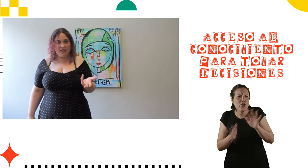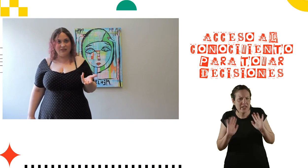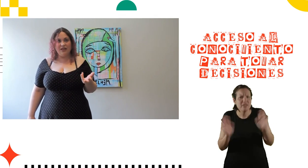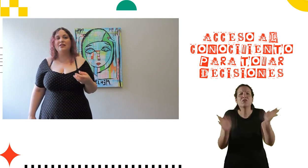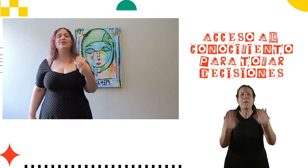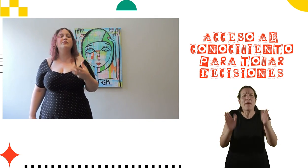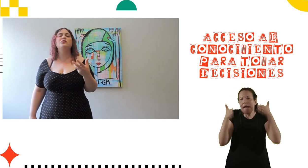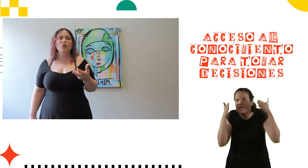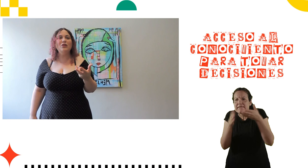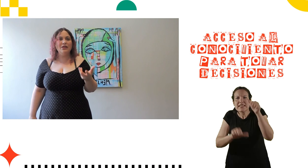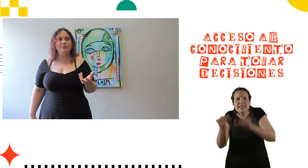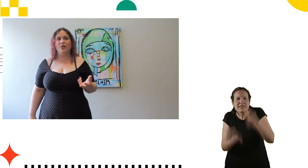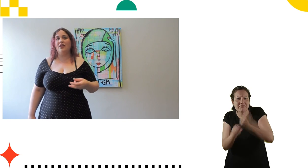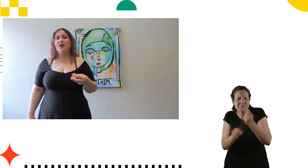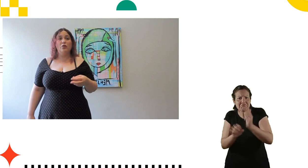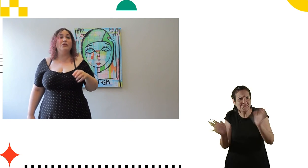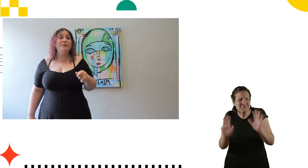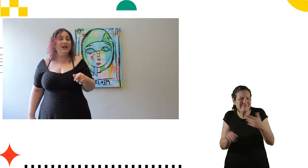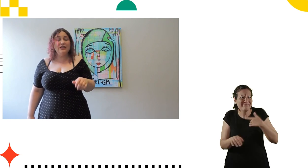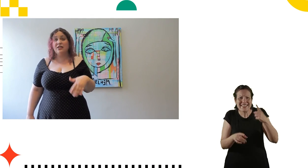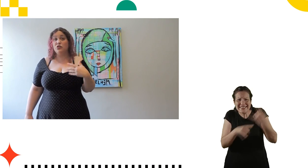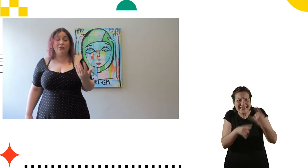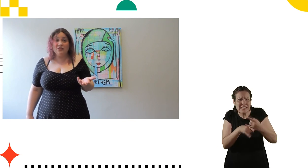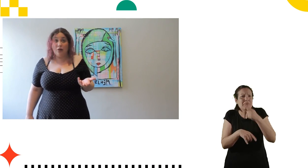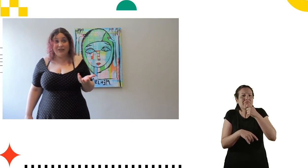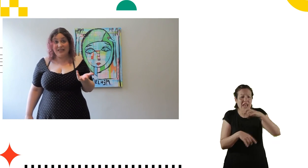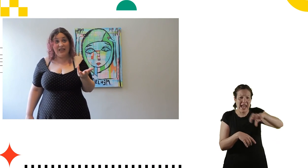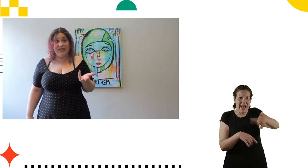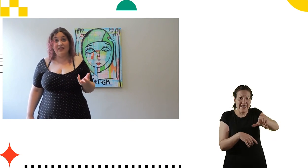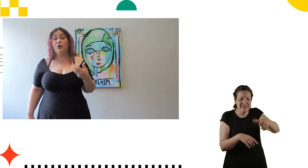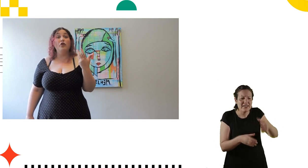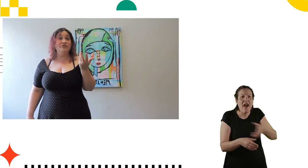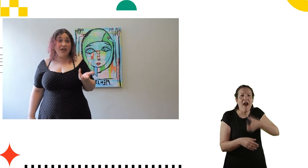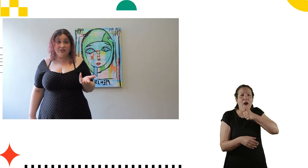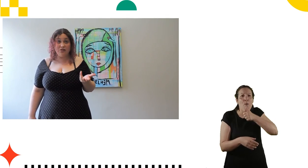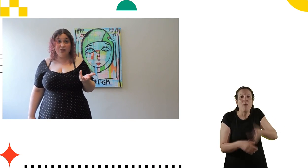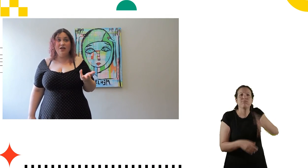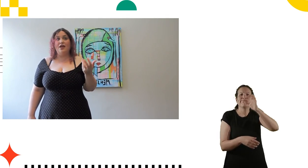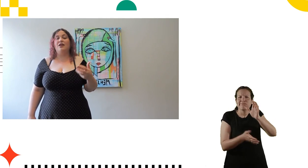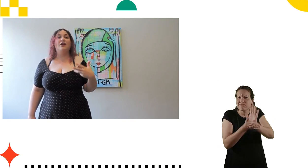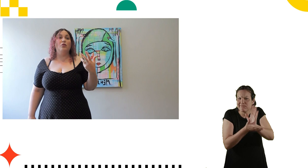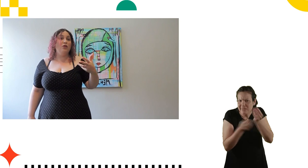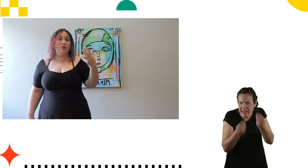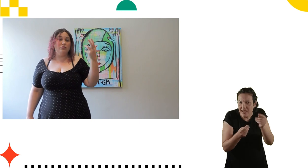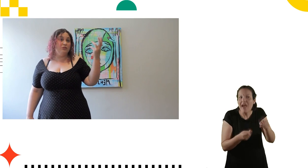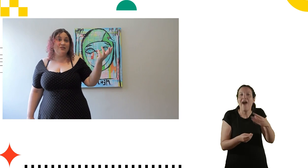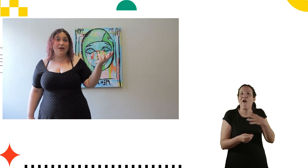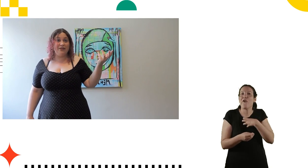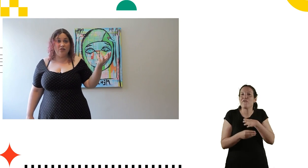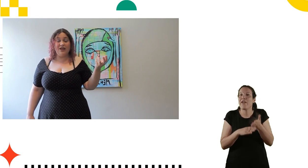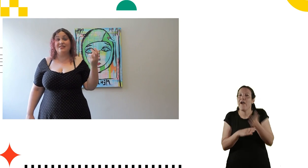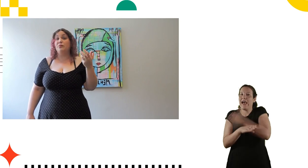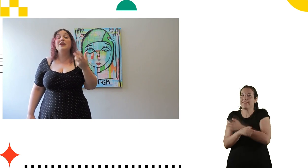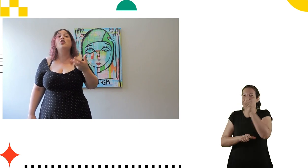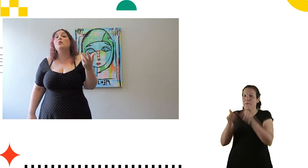trabajar en ciencias. Lo hacemos todo el tiempo, desde cuando abrimos la canilla y tomamos el agua que sale de ahí. Estamos confiando en que hubo una serie